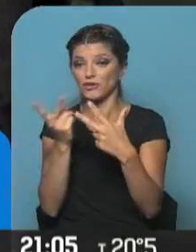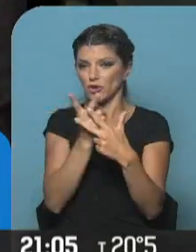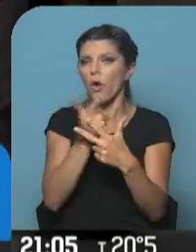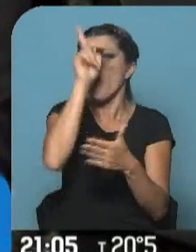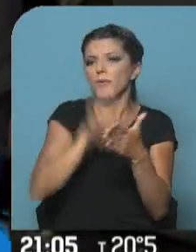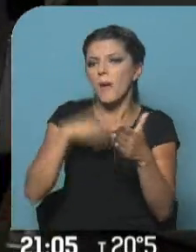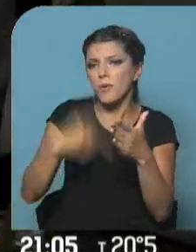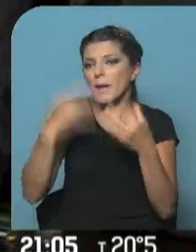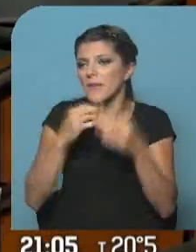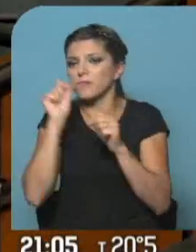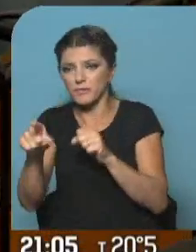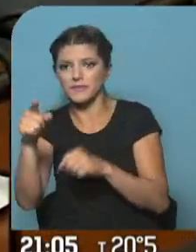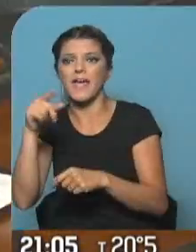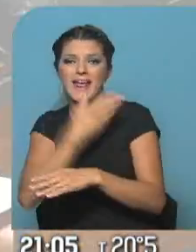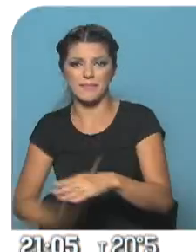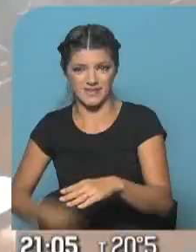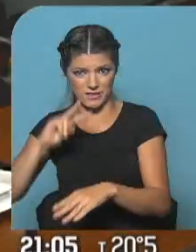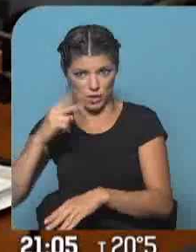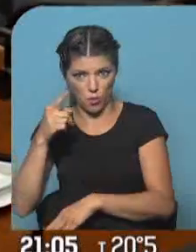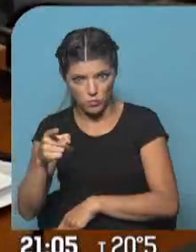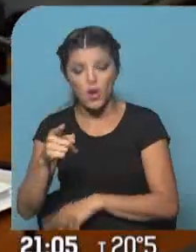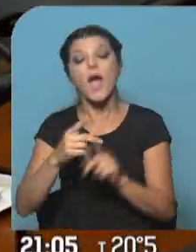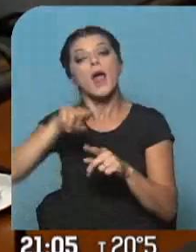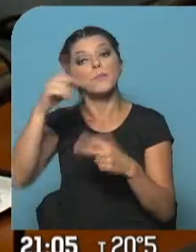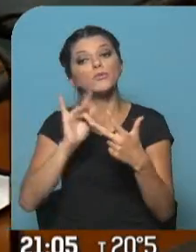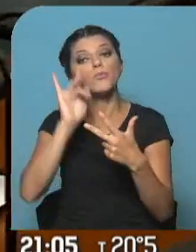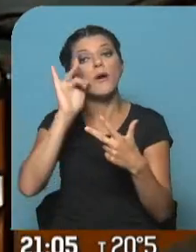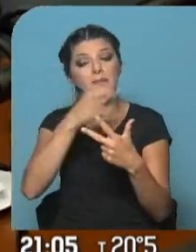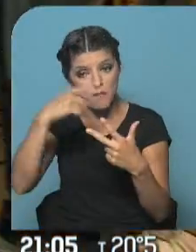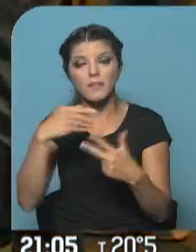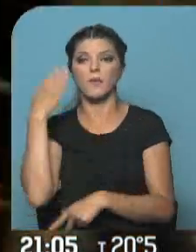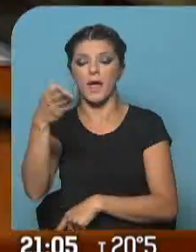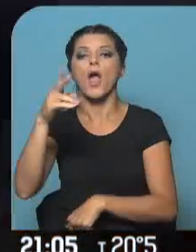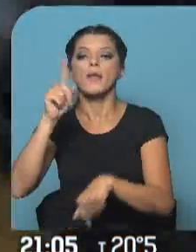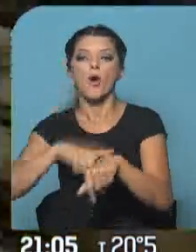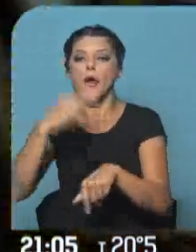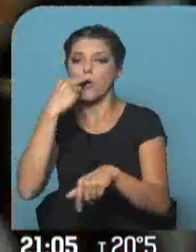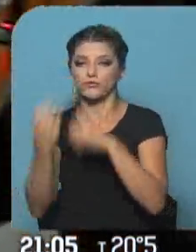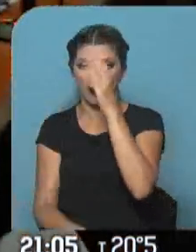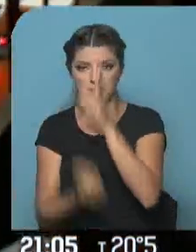presentarse el 7 y el 9 de noviembre próximos a las 11 de la mañana ante la justicia.